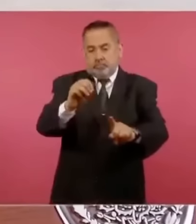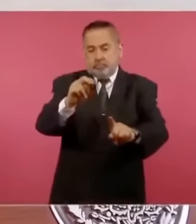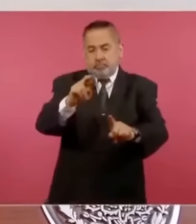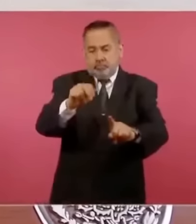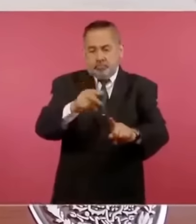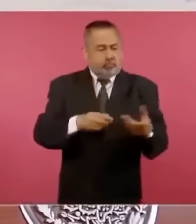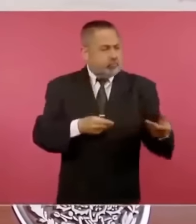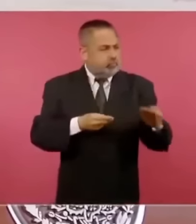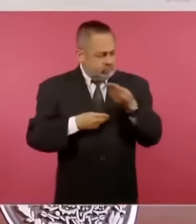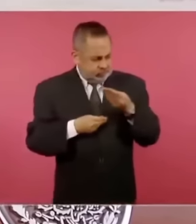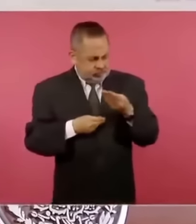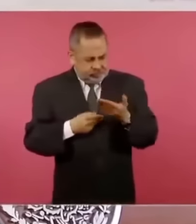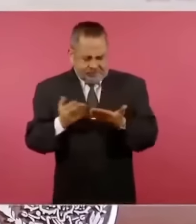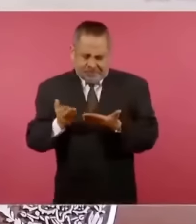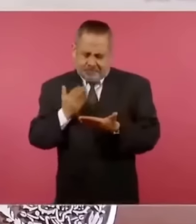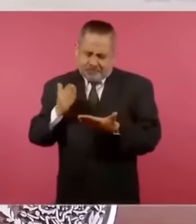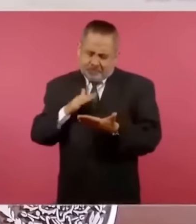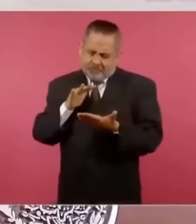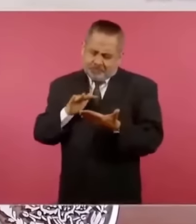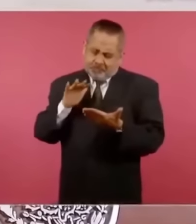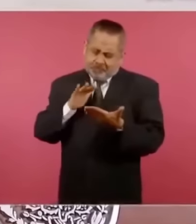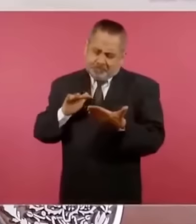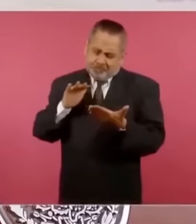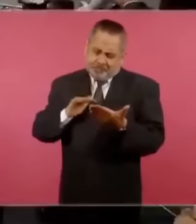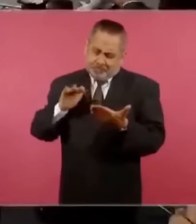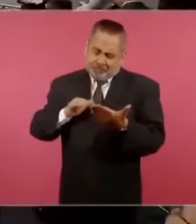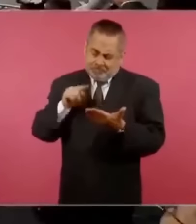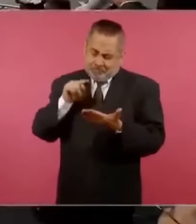Entonces me la pasé toda la noche leyendo el expediente